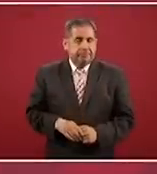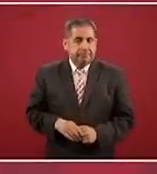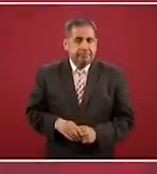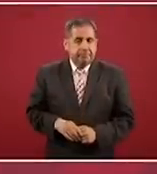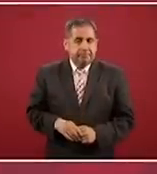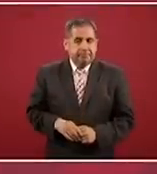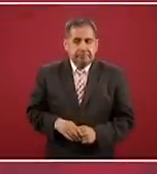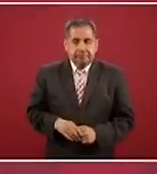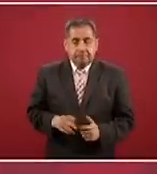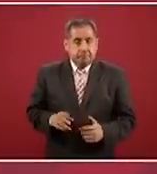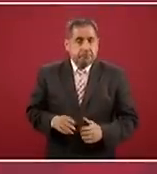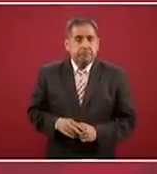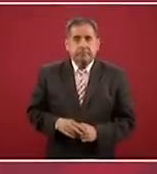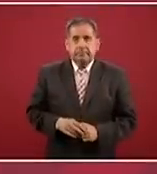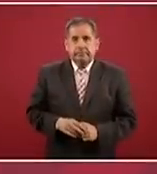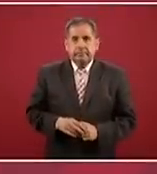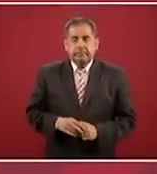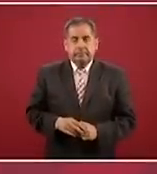el que